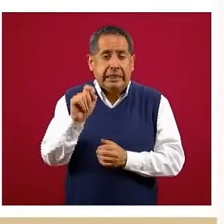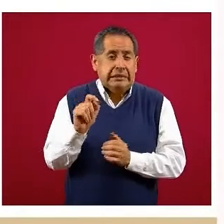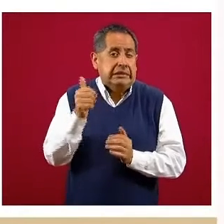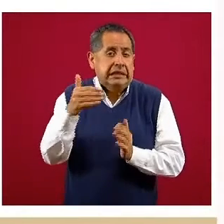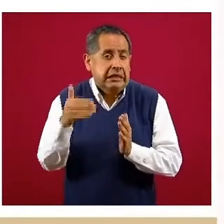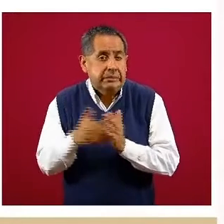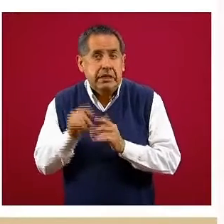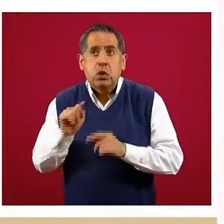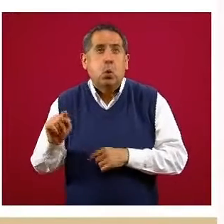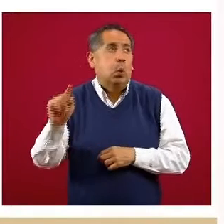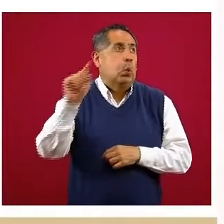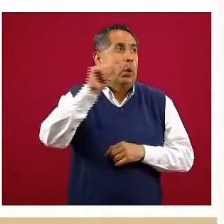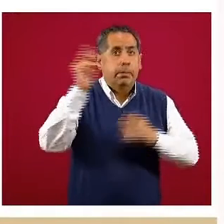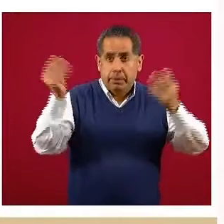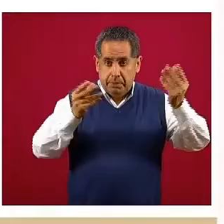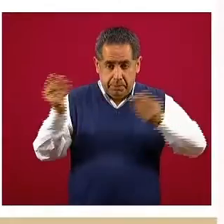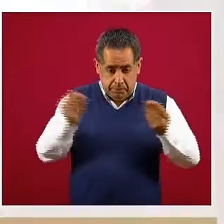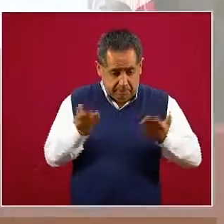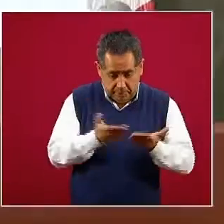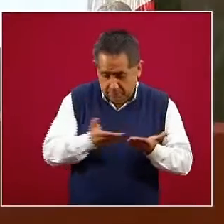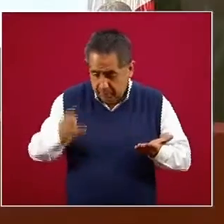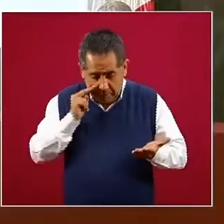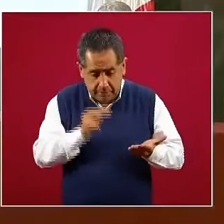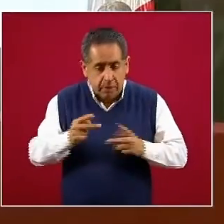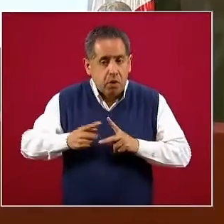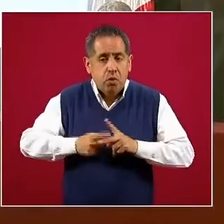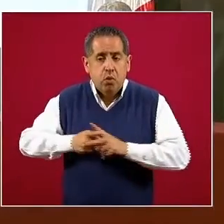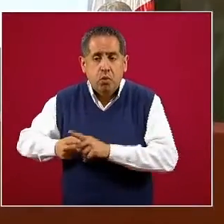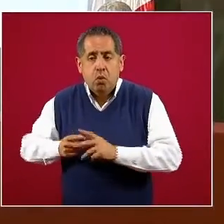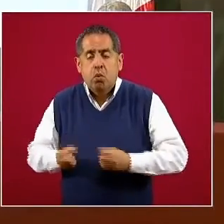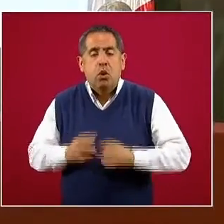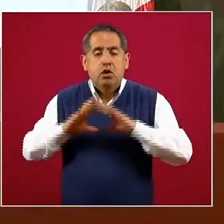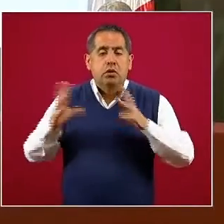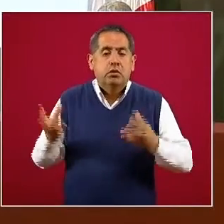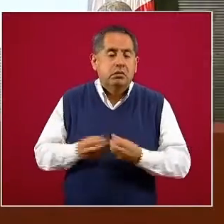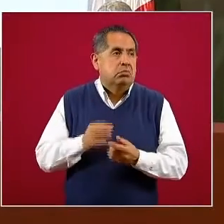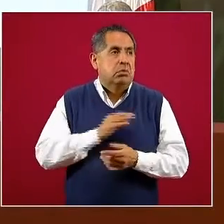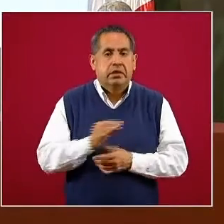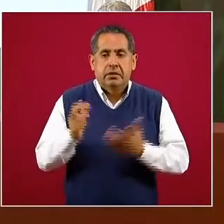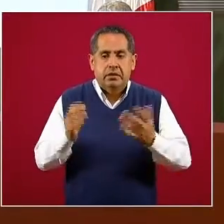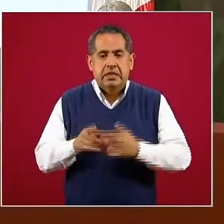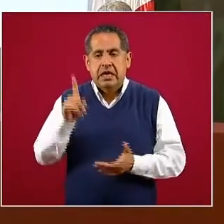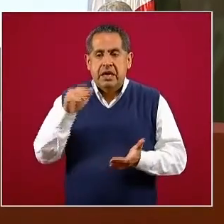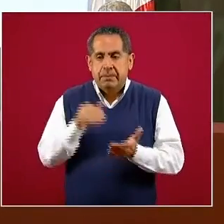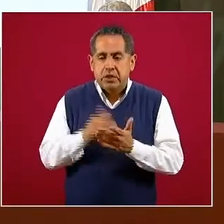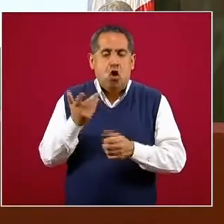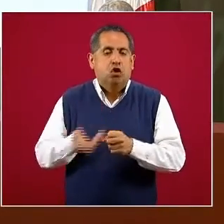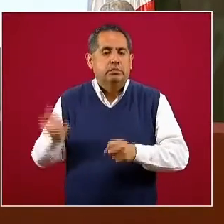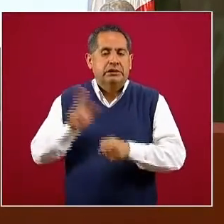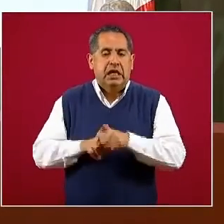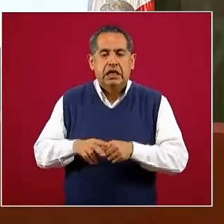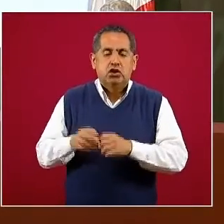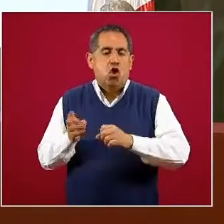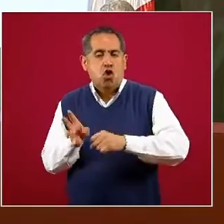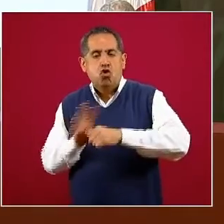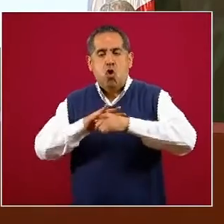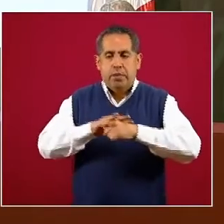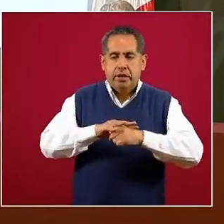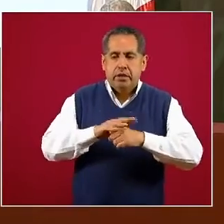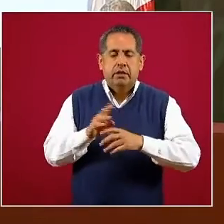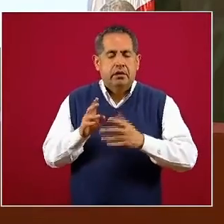me pararé a exponer el informe técnico, después les pediré amablemente al maestro Zoe Robledo